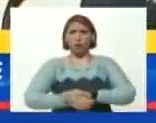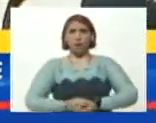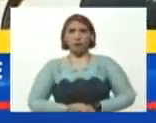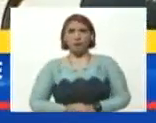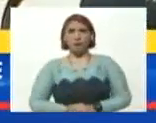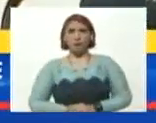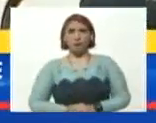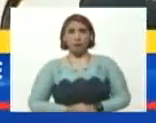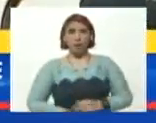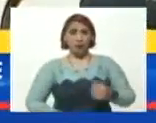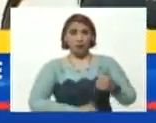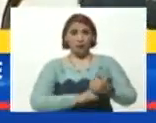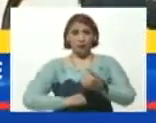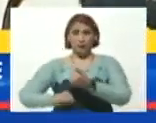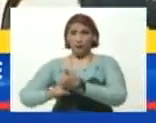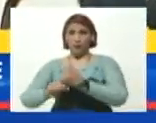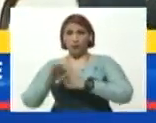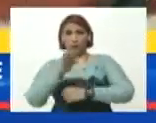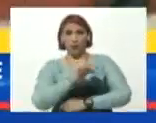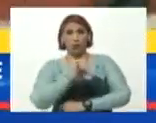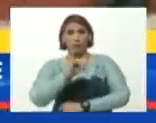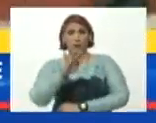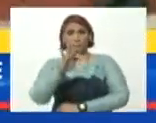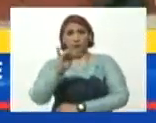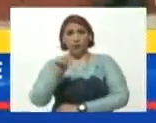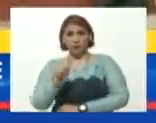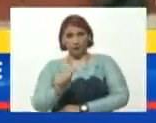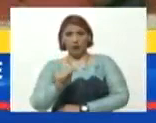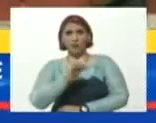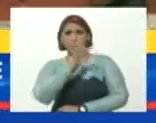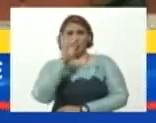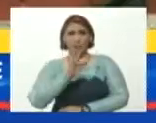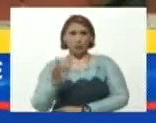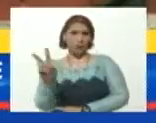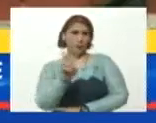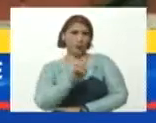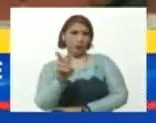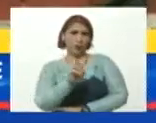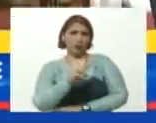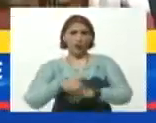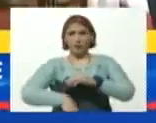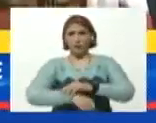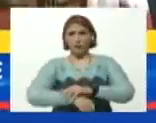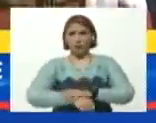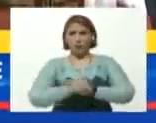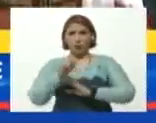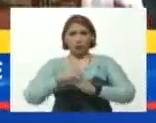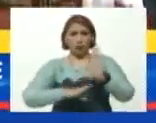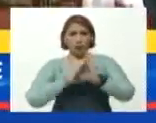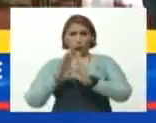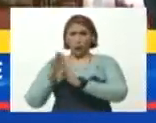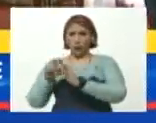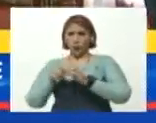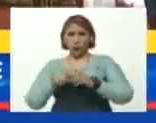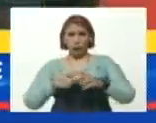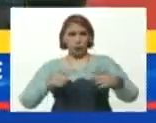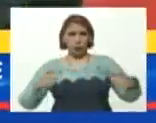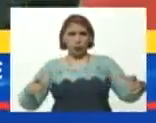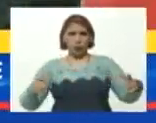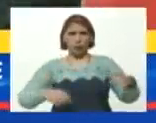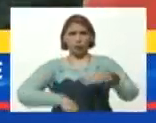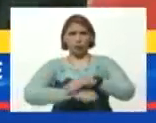del apoyo de la FIFA a la Federación Venezolana de Fútbol para el desarrollo, la masificación del fútbol en Venezuela.